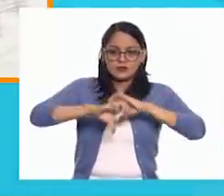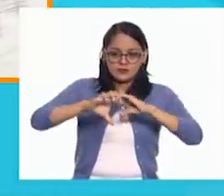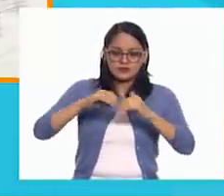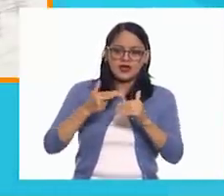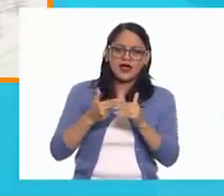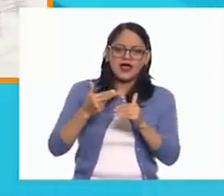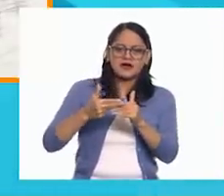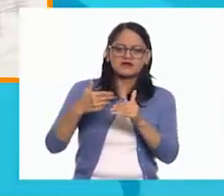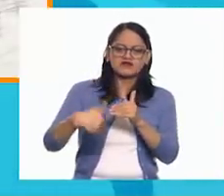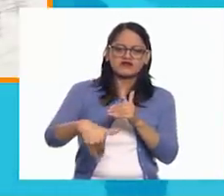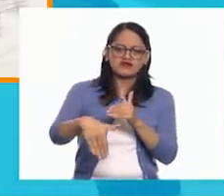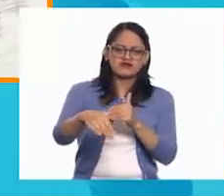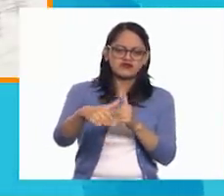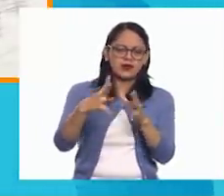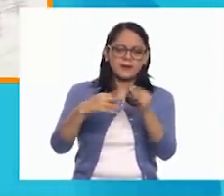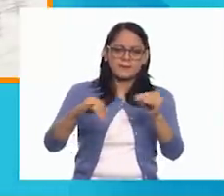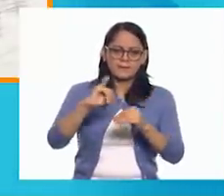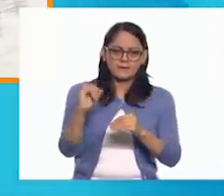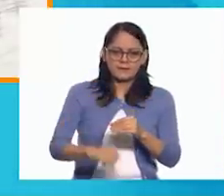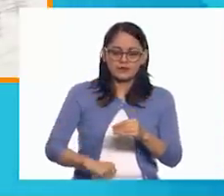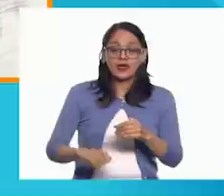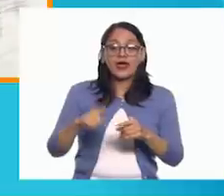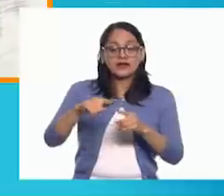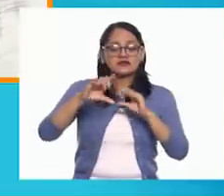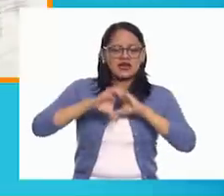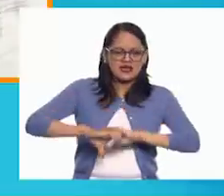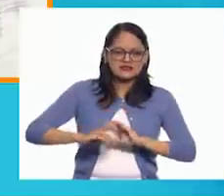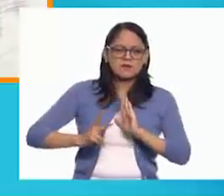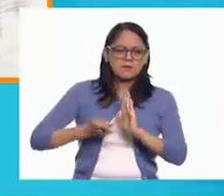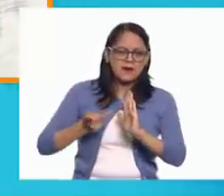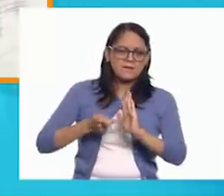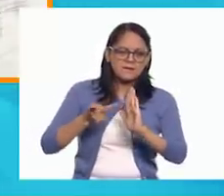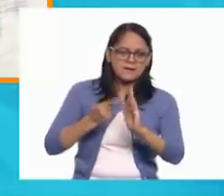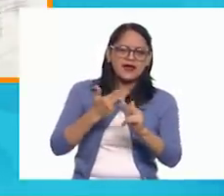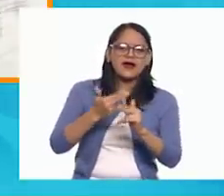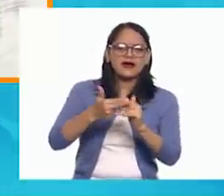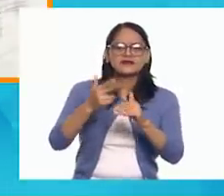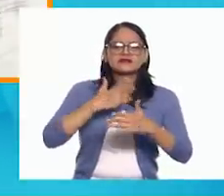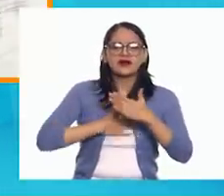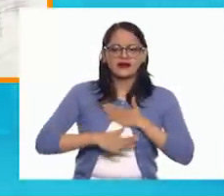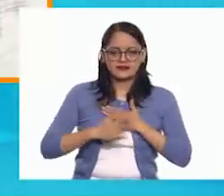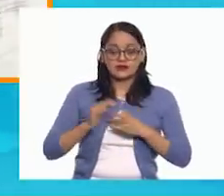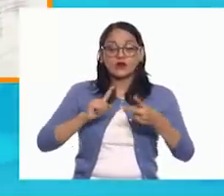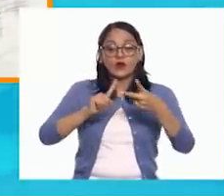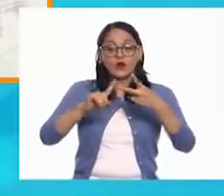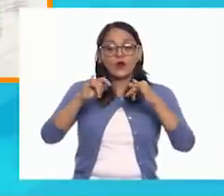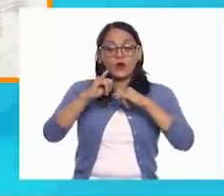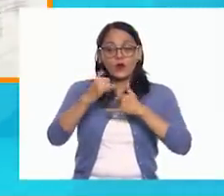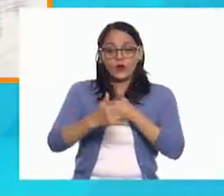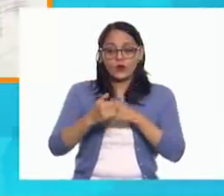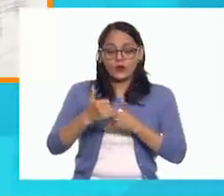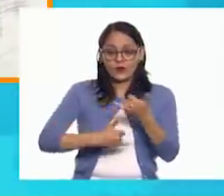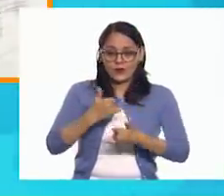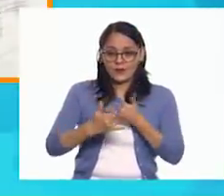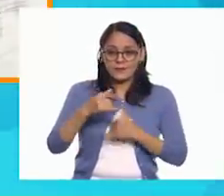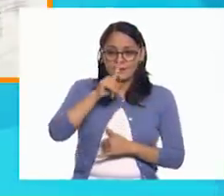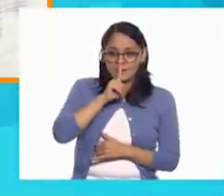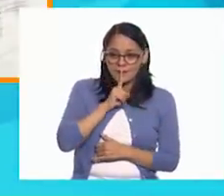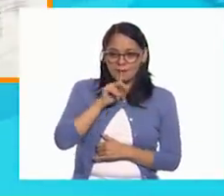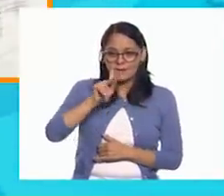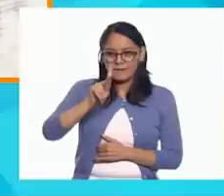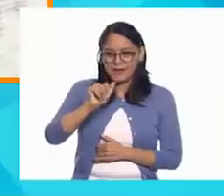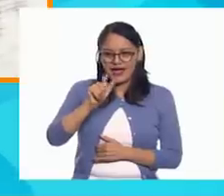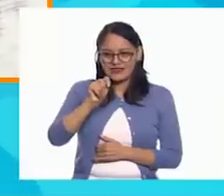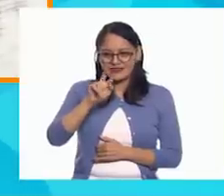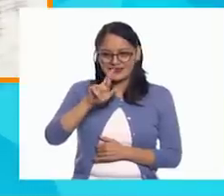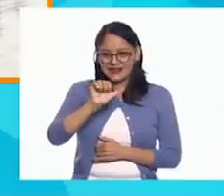acabar, que son juegos que se repiten hasta que el cansancio gana. También los juegos de mentiras o patrañas, que consisten en